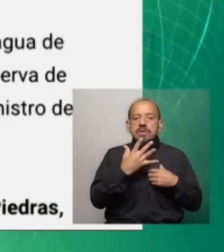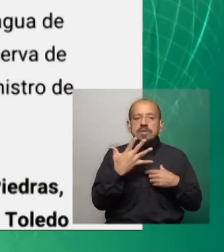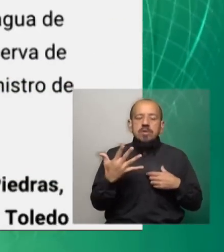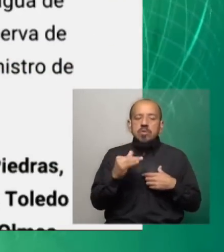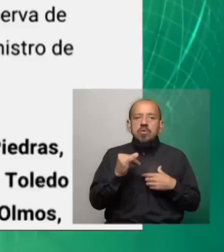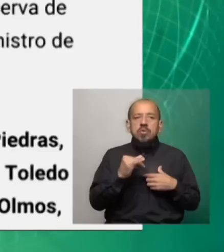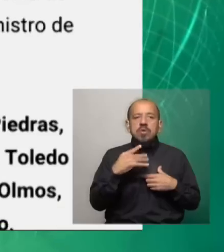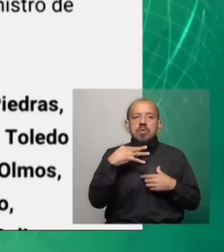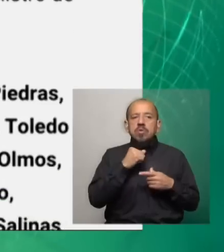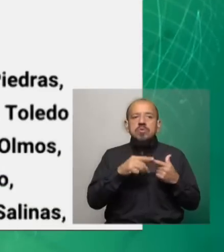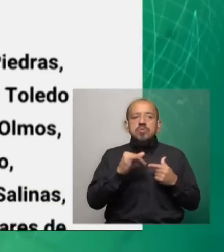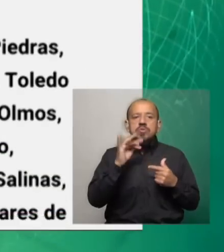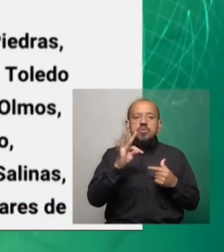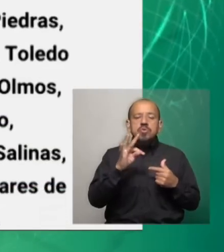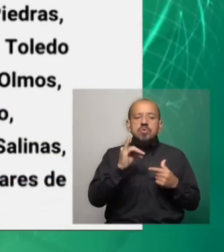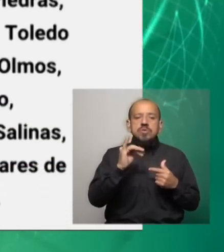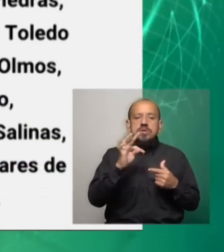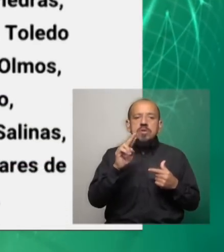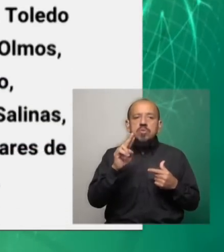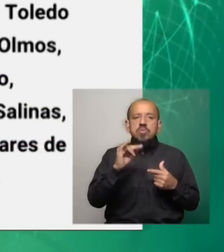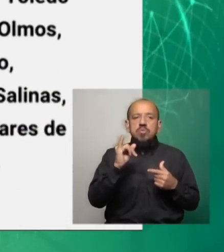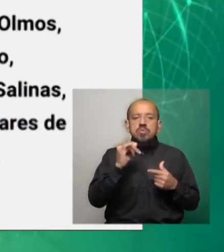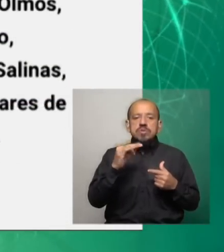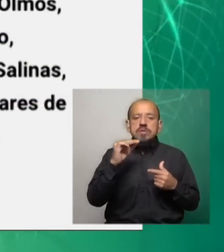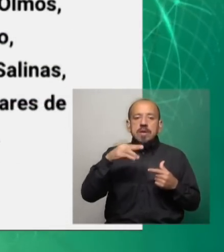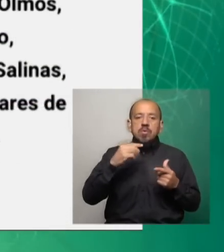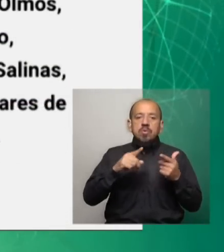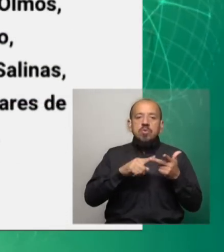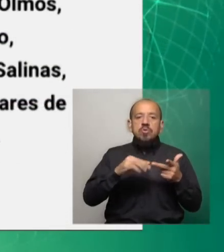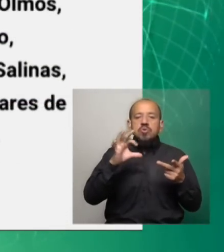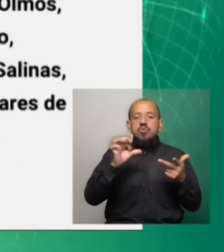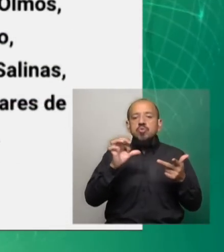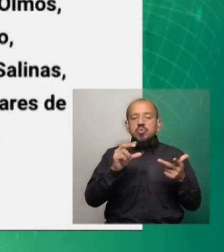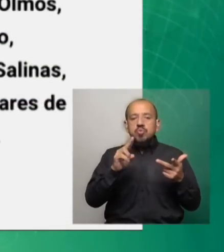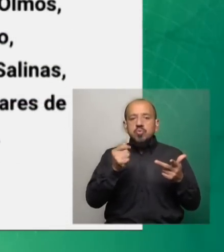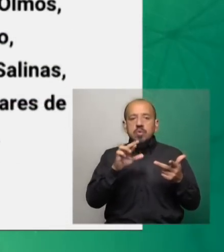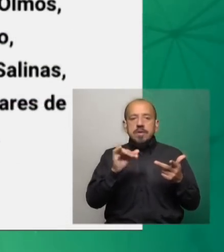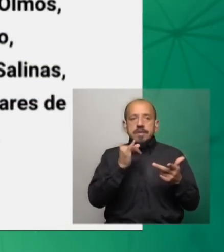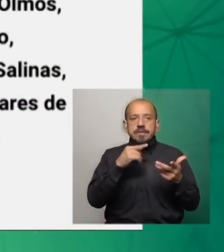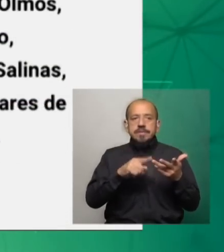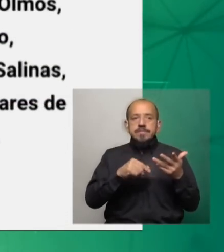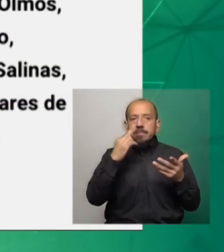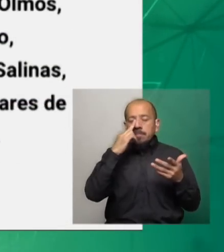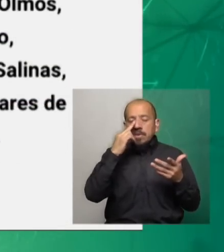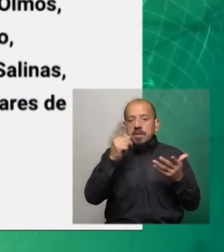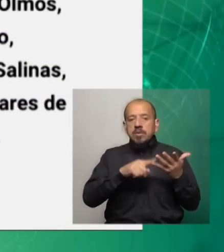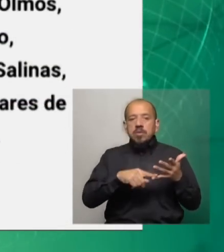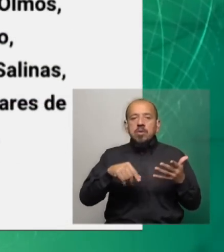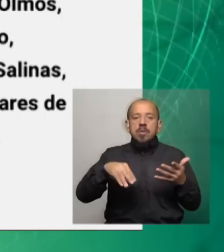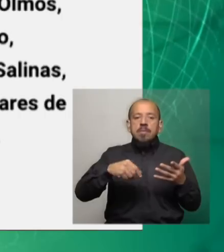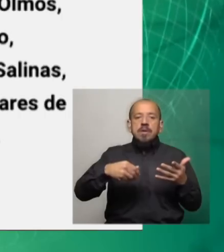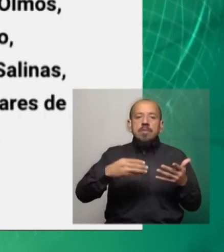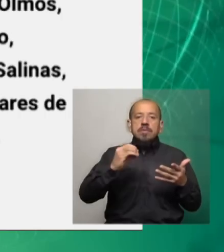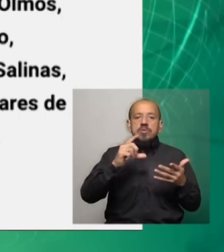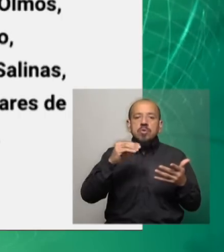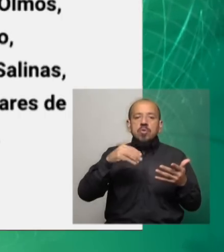y tuzaingó Toledo y Villa aledañas Toledo chico Joaquín Suárez además de Pando Barros blancos Empalme